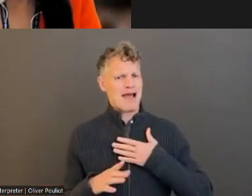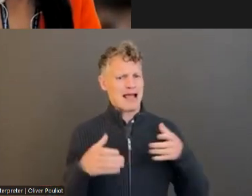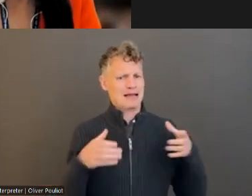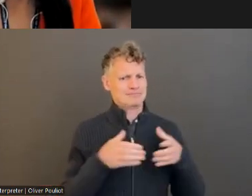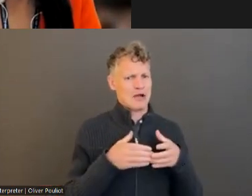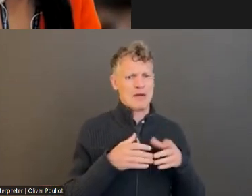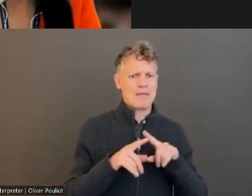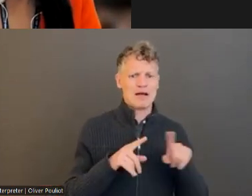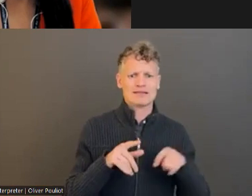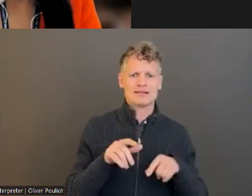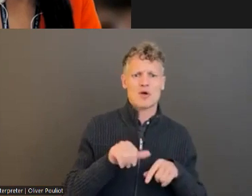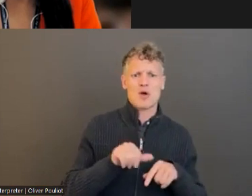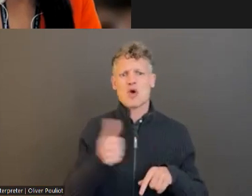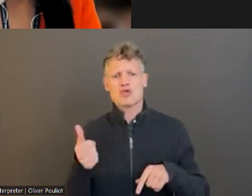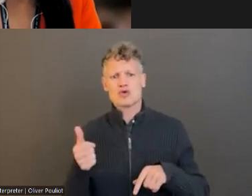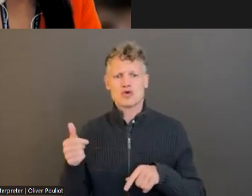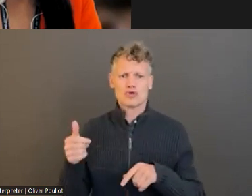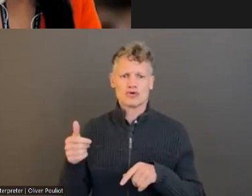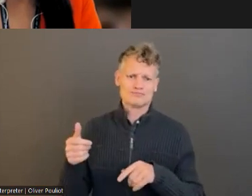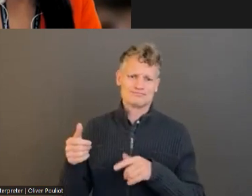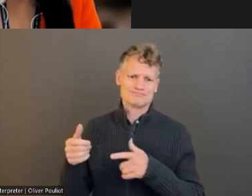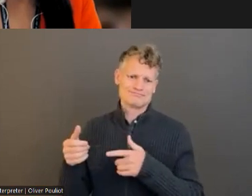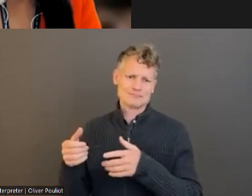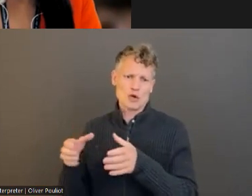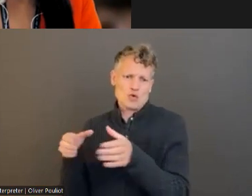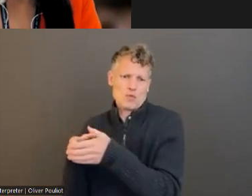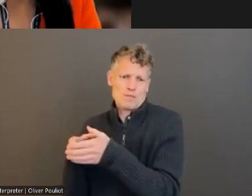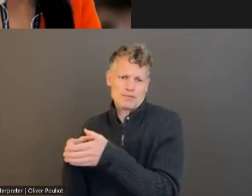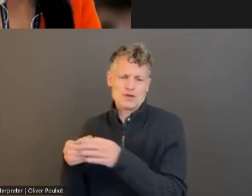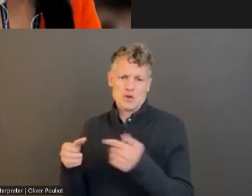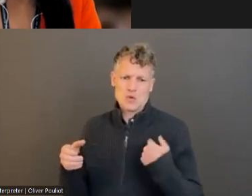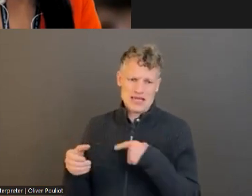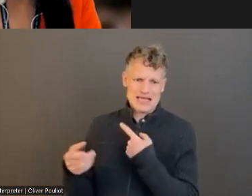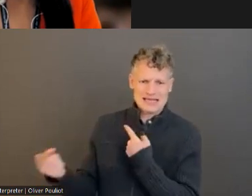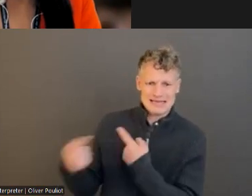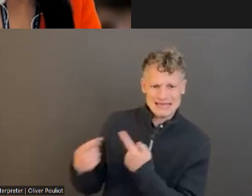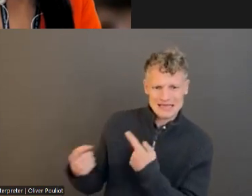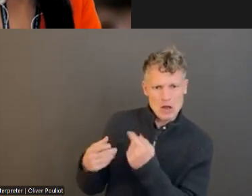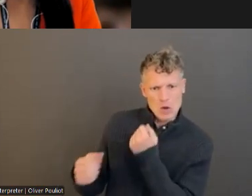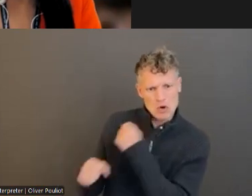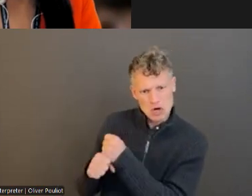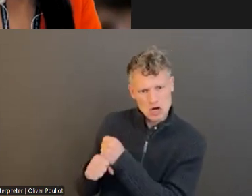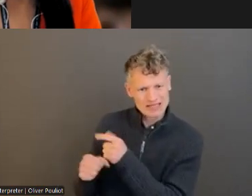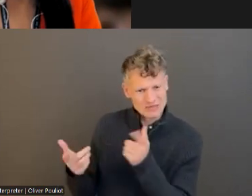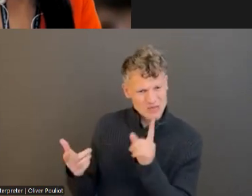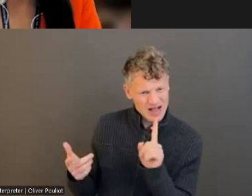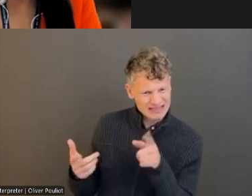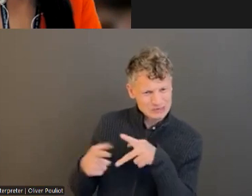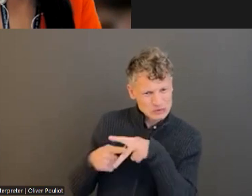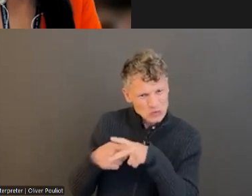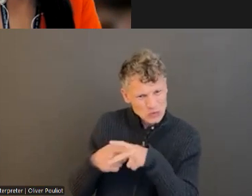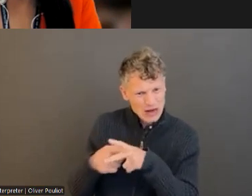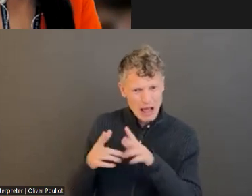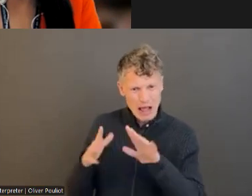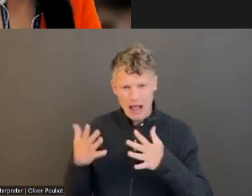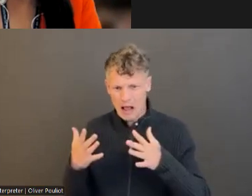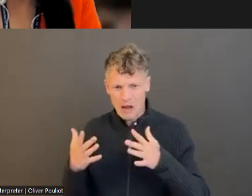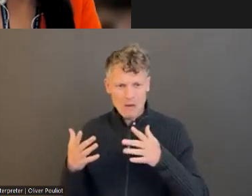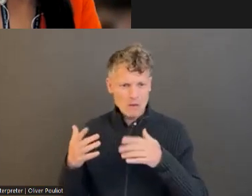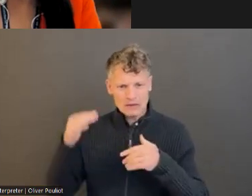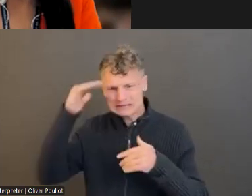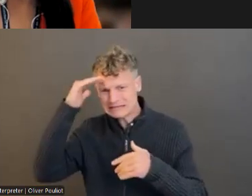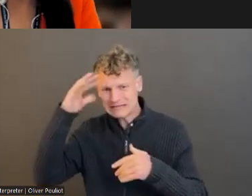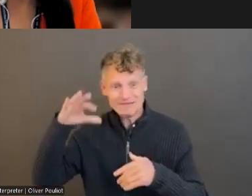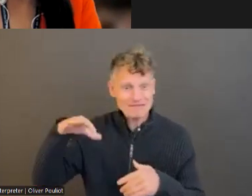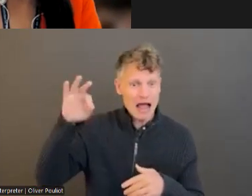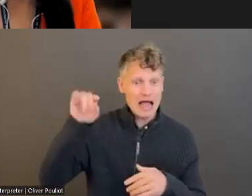los países a identificar cuáles son las acciones necesarias para reducir la práctica de la defecación al aire libre.